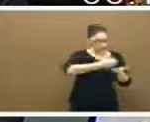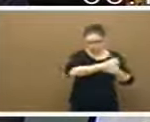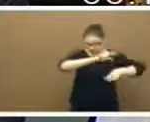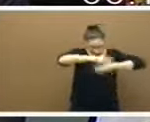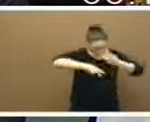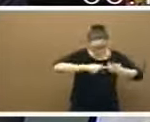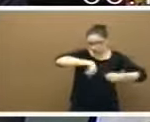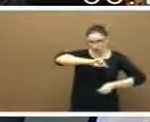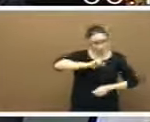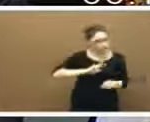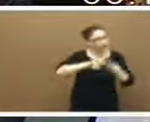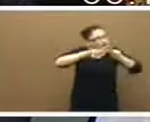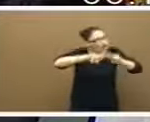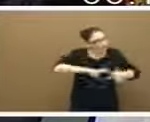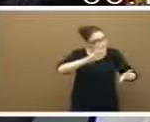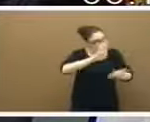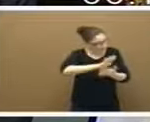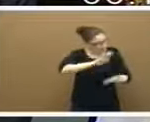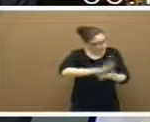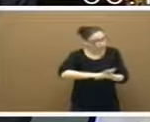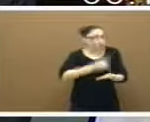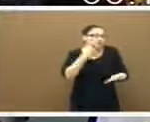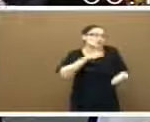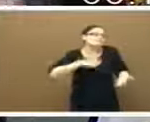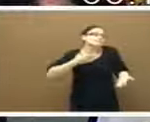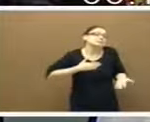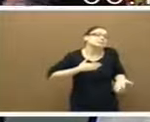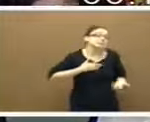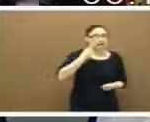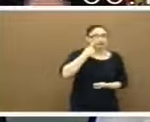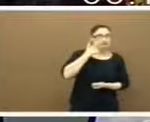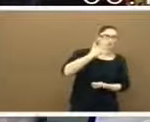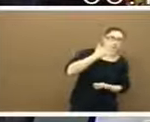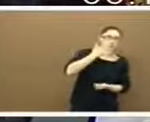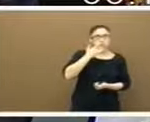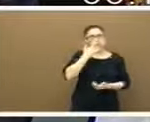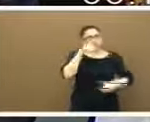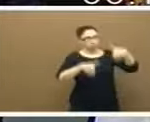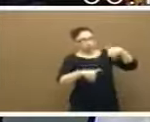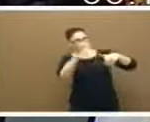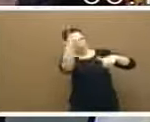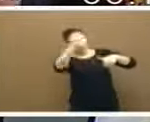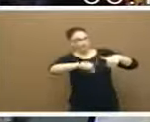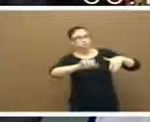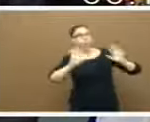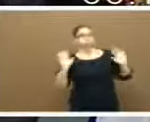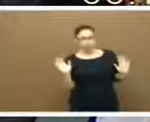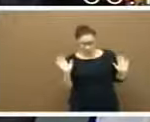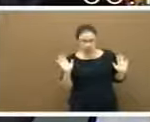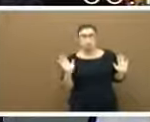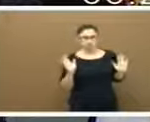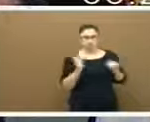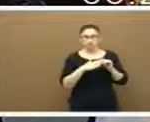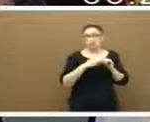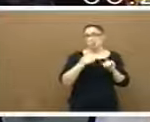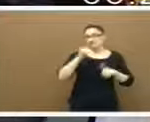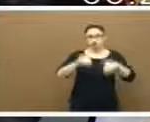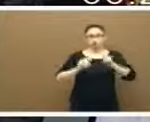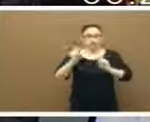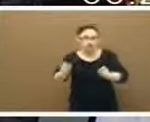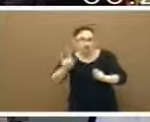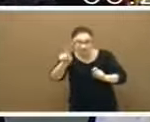vamos a ver detenidamente y de aquí a mañana veremos si algunas las podemos considerar positivas para que por lo menos cuenten con nuestro voto o no, en